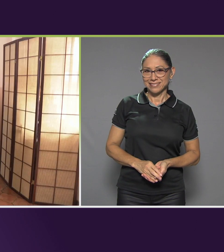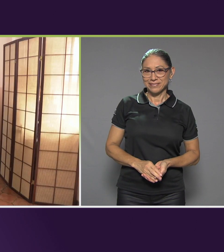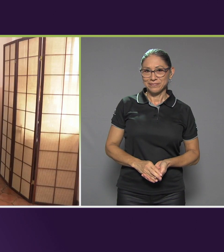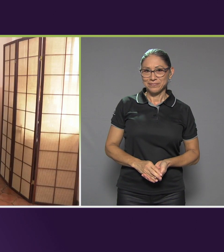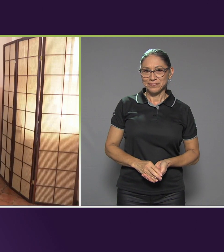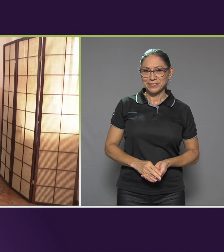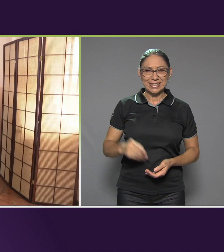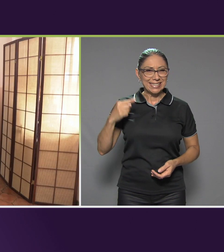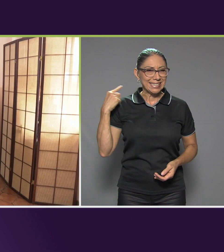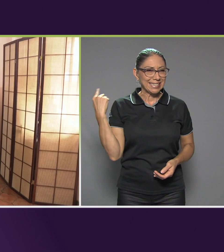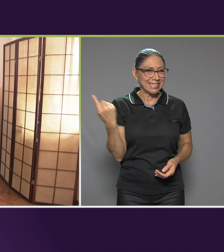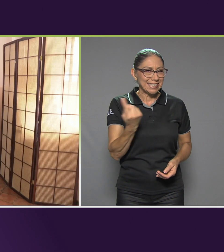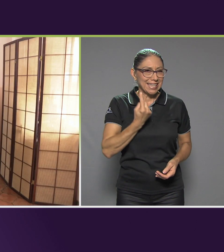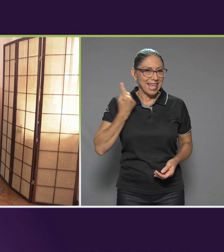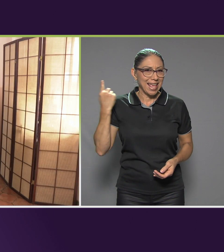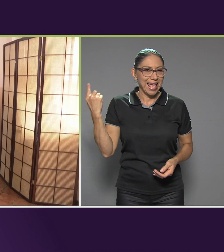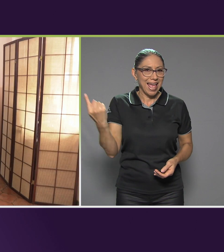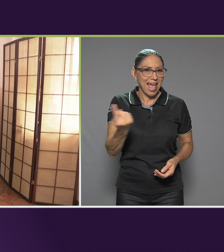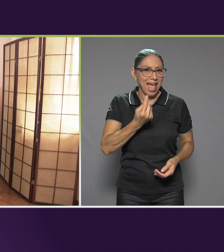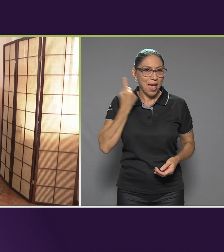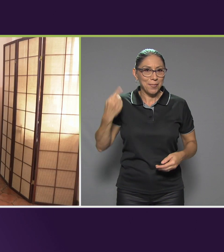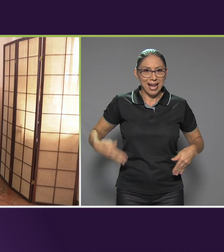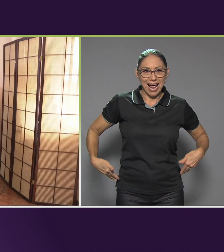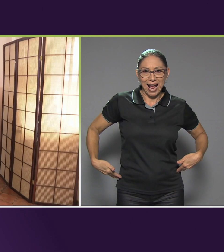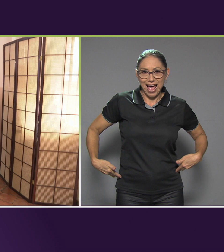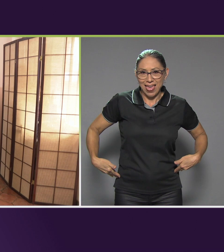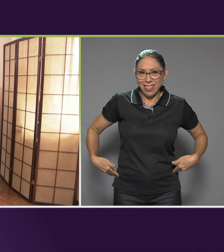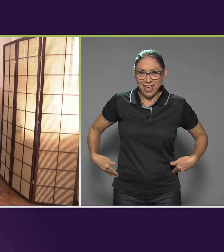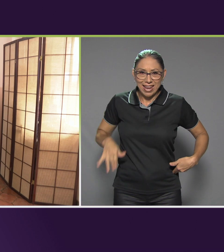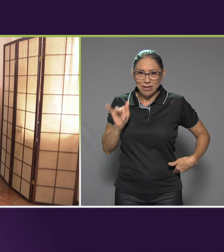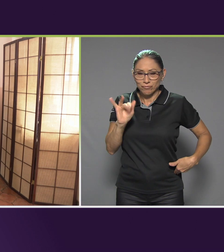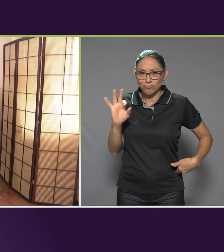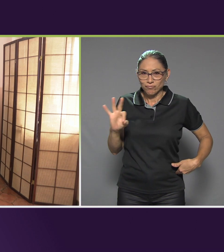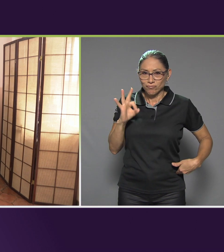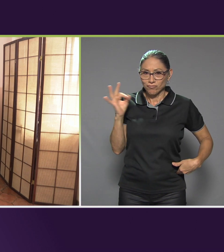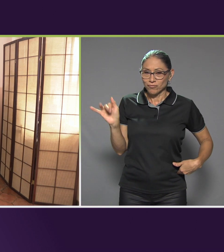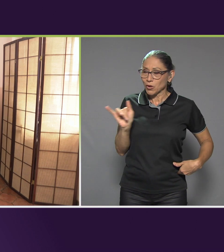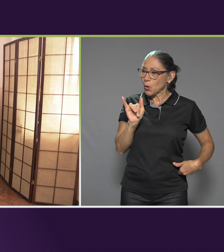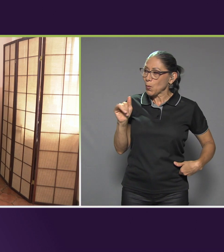cadera, siempre tirando la cadera hacia atrás y aquí.